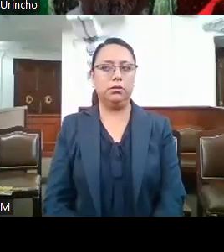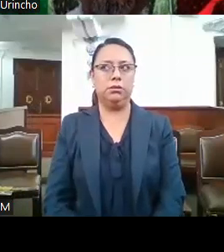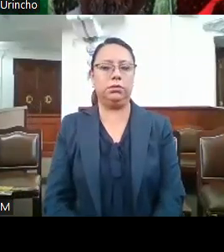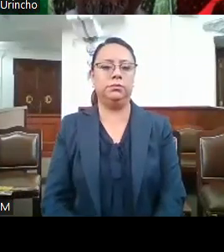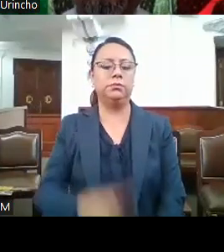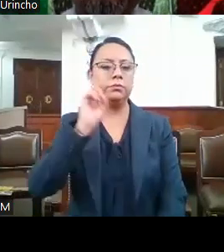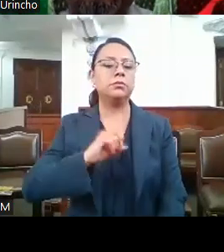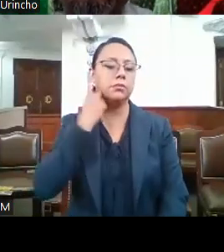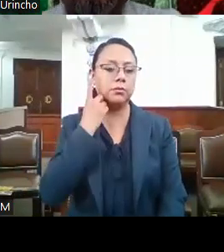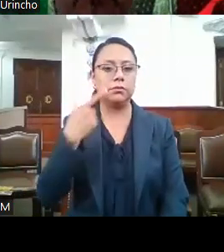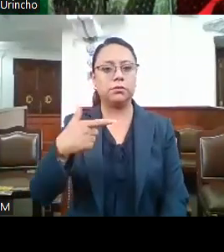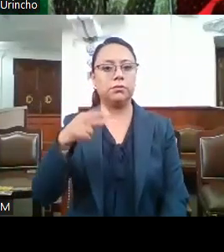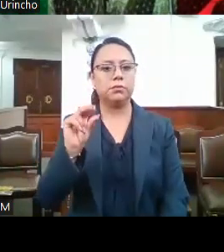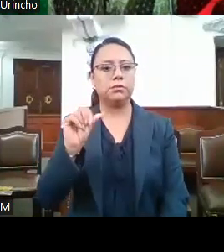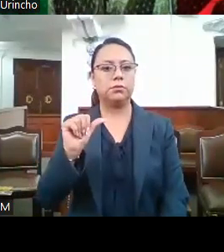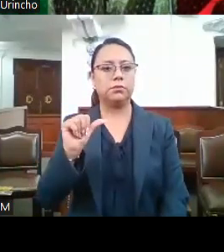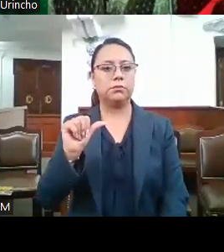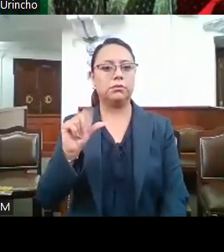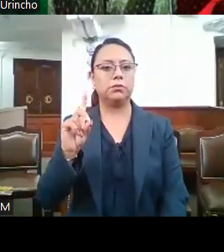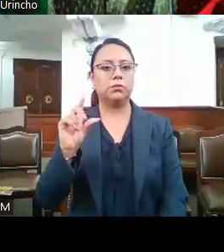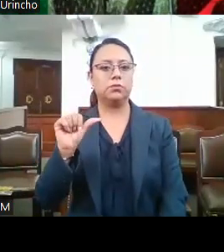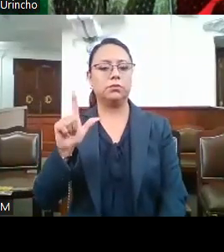Diputada María Guadalupe Morales Rubio.